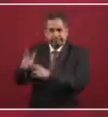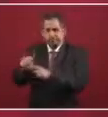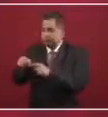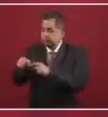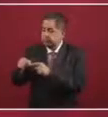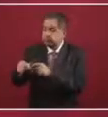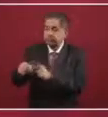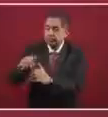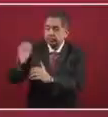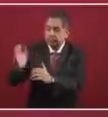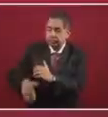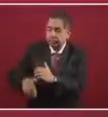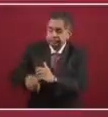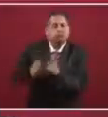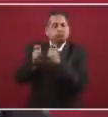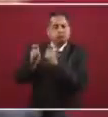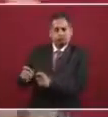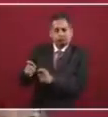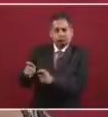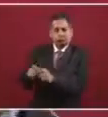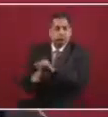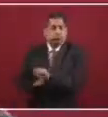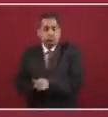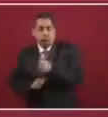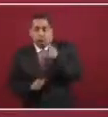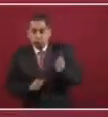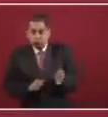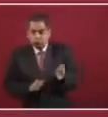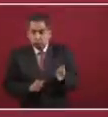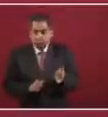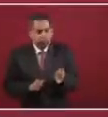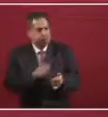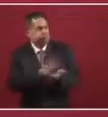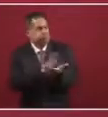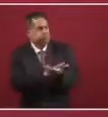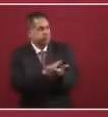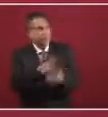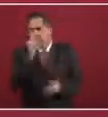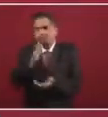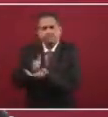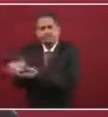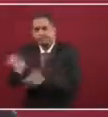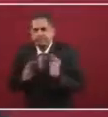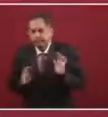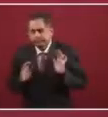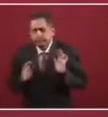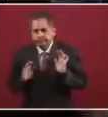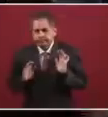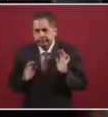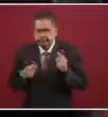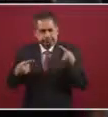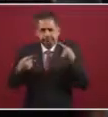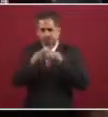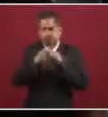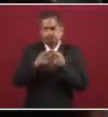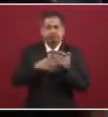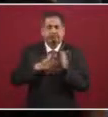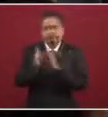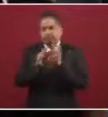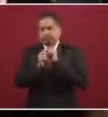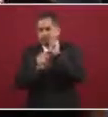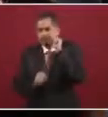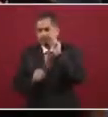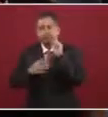periodo. Reconocer a otro gobierno es una intervención y favorecer el proceso que contradice nuestros principios